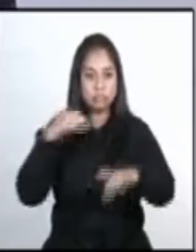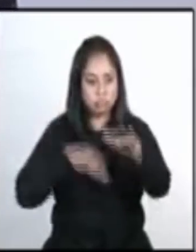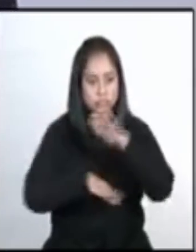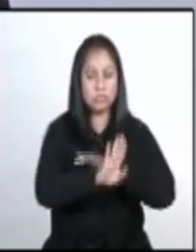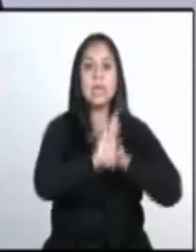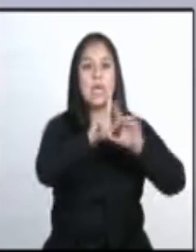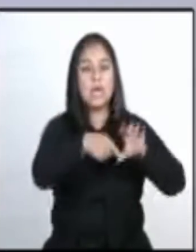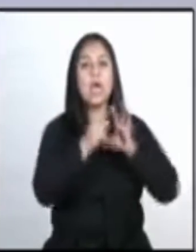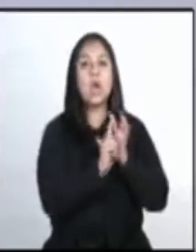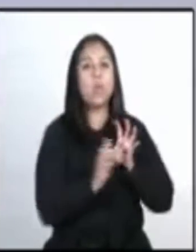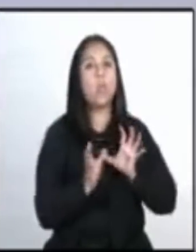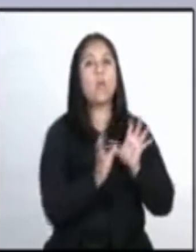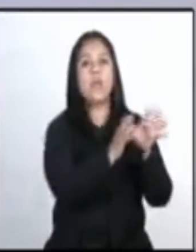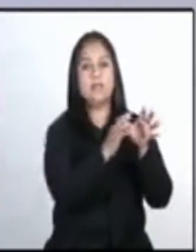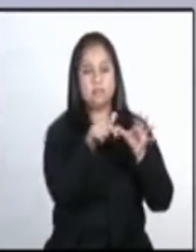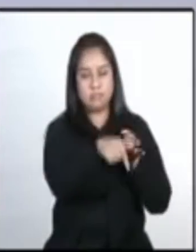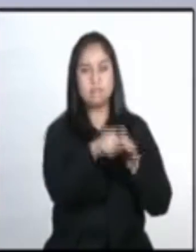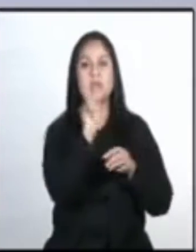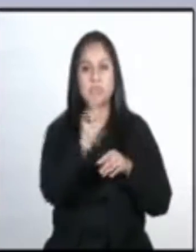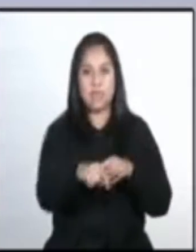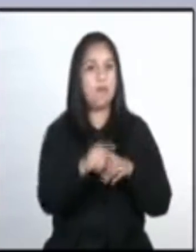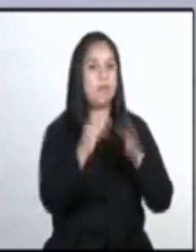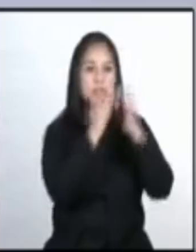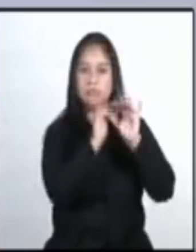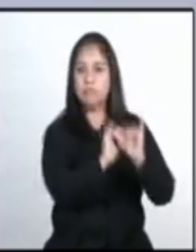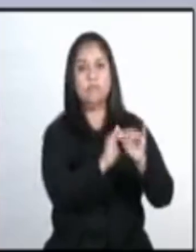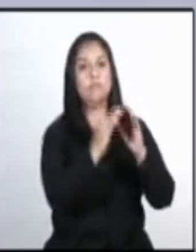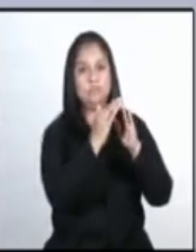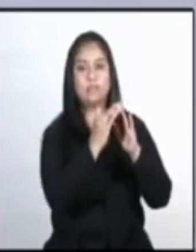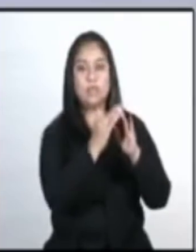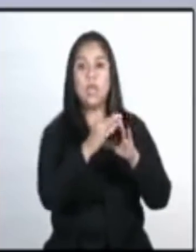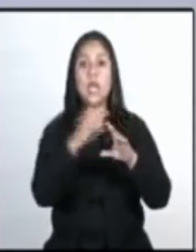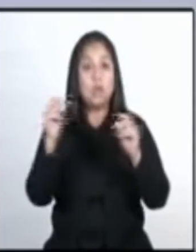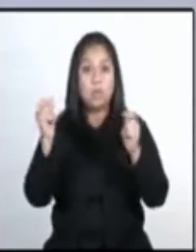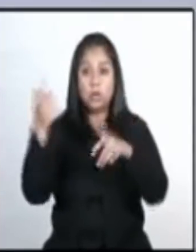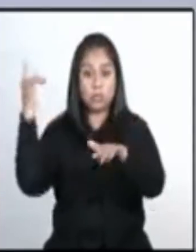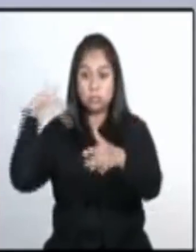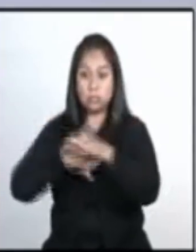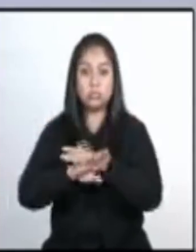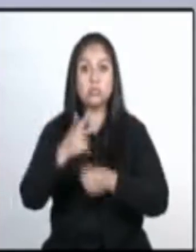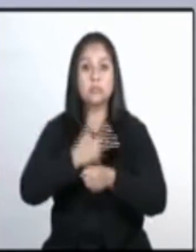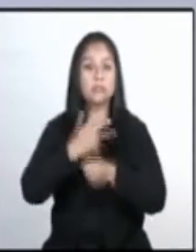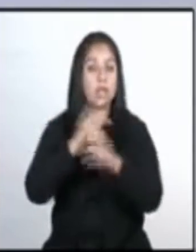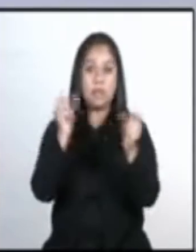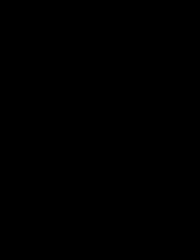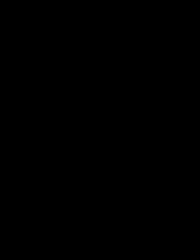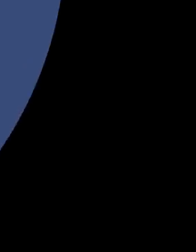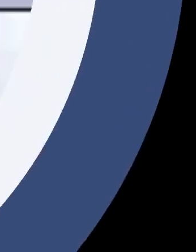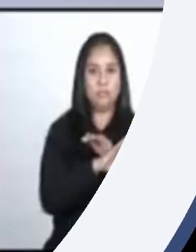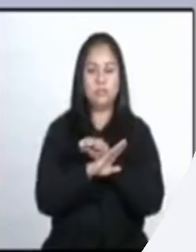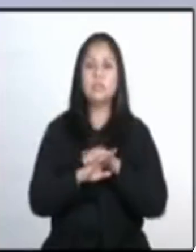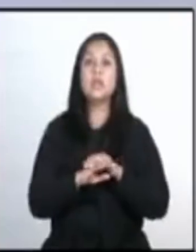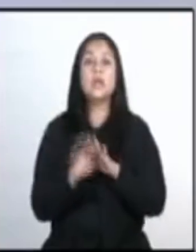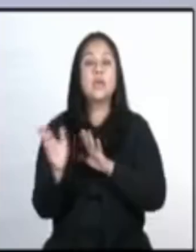a una cuarentena obligatoria de forma inmediata en cuanto ingresen al territorio nacional. Segundo,